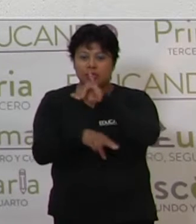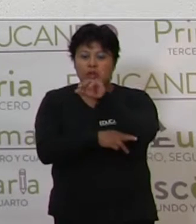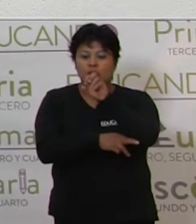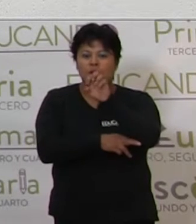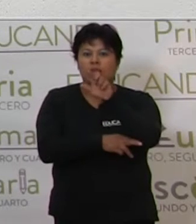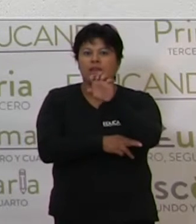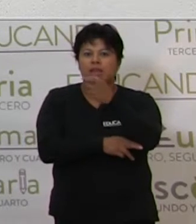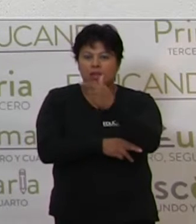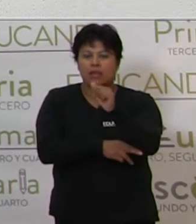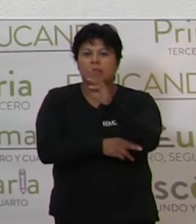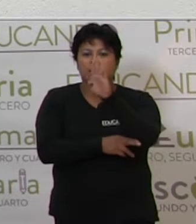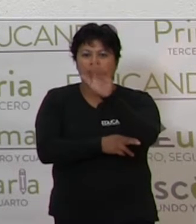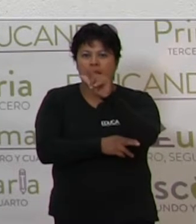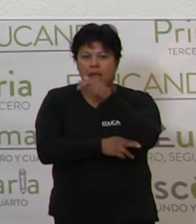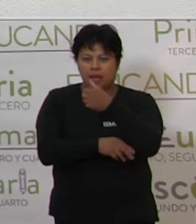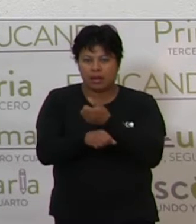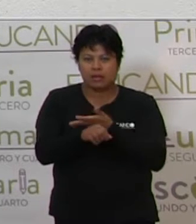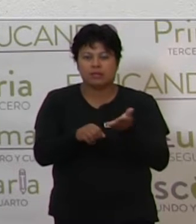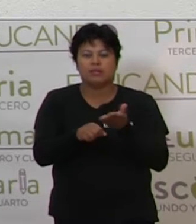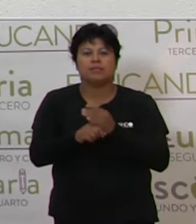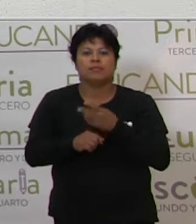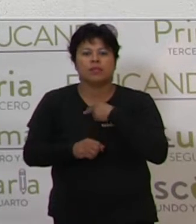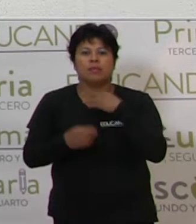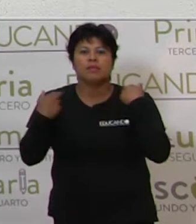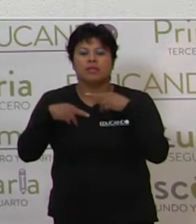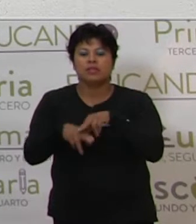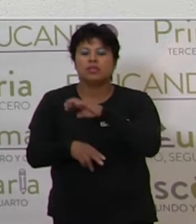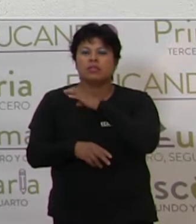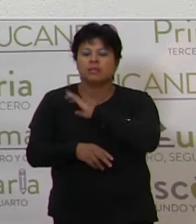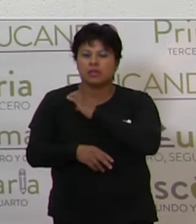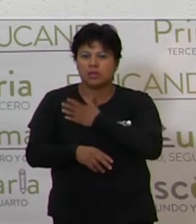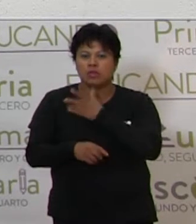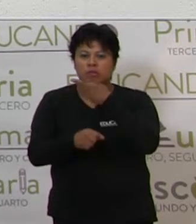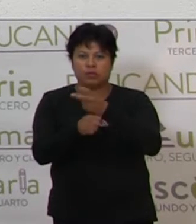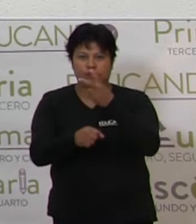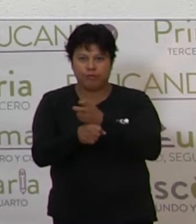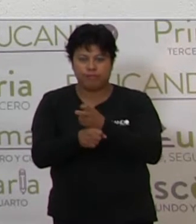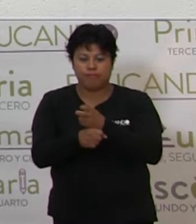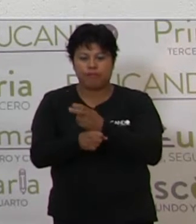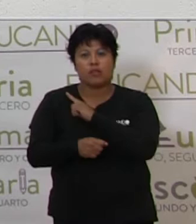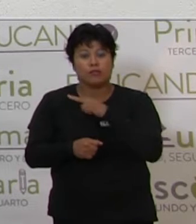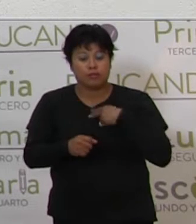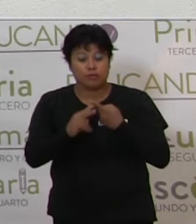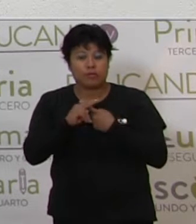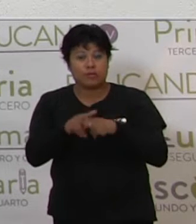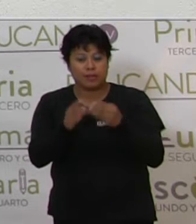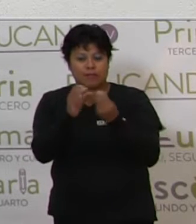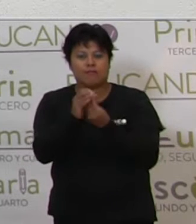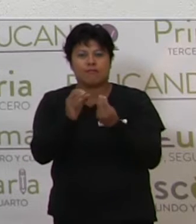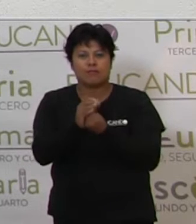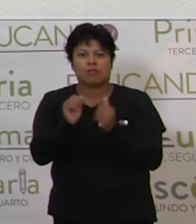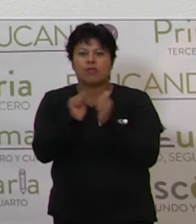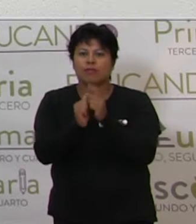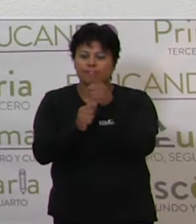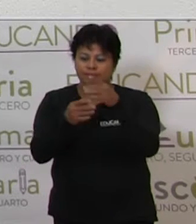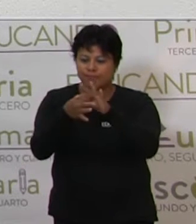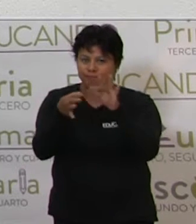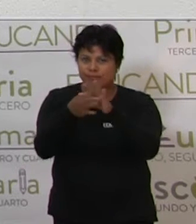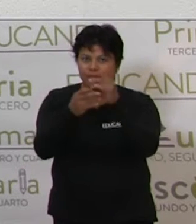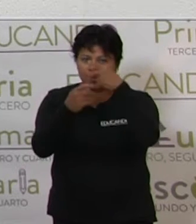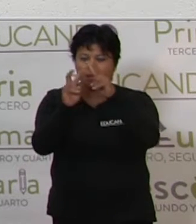y soy el facilitador de la asignatura de Español Segundo Grado. Vamos a iniciar esta sesión con una recomendación